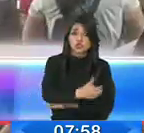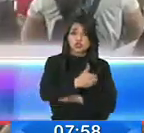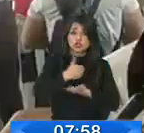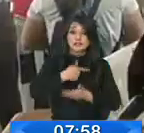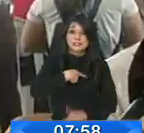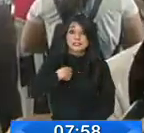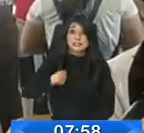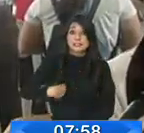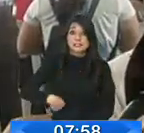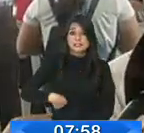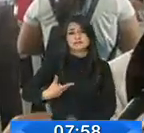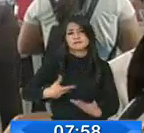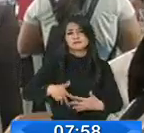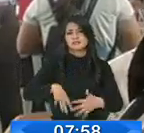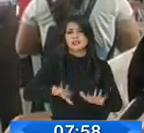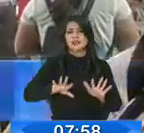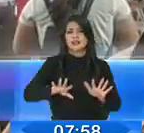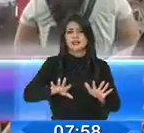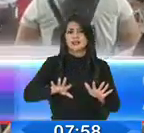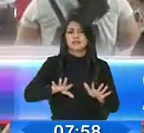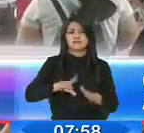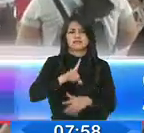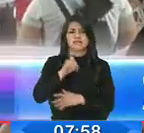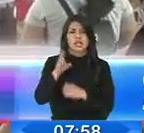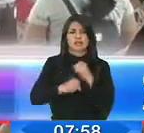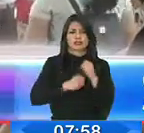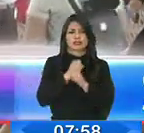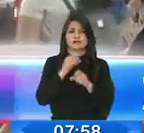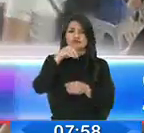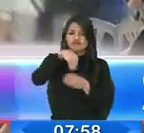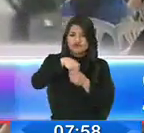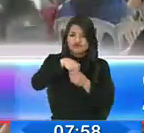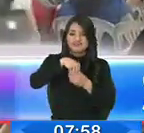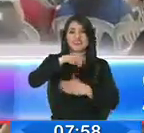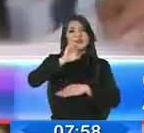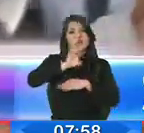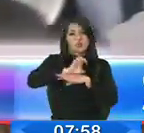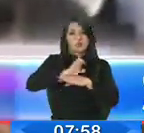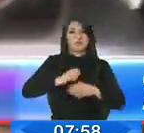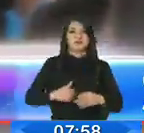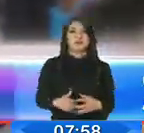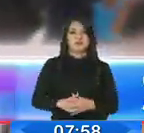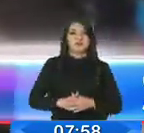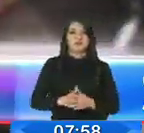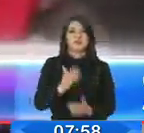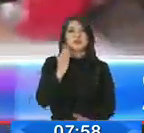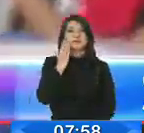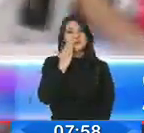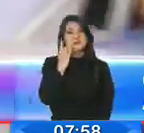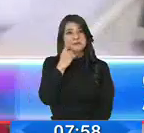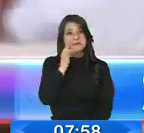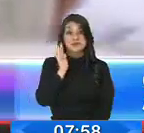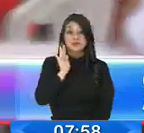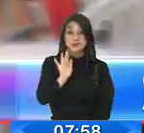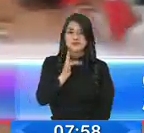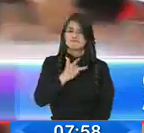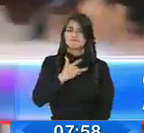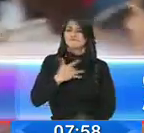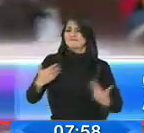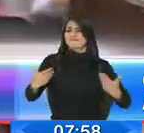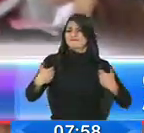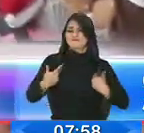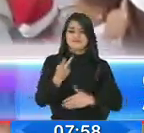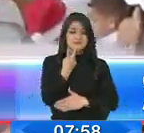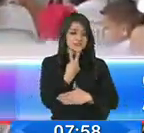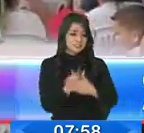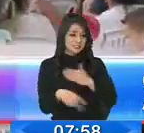tienen más de un siglo y medio de permanencia en la tierra ecuatoriana. Las madres y padres de los infantes estuvieron contentos por el detalle